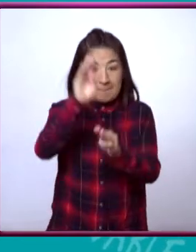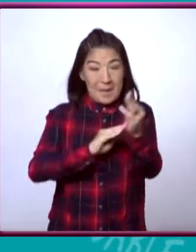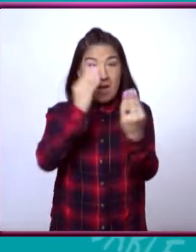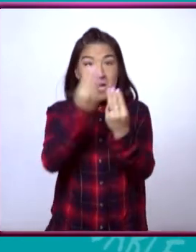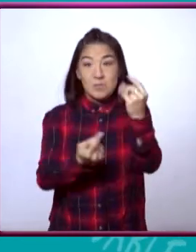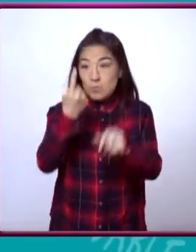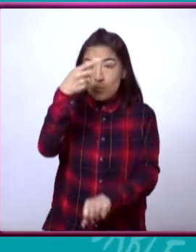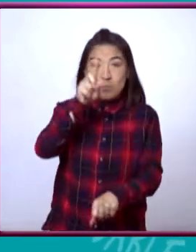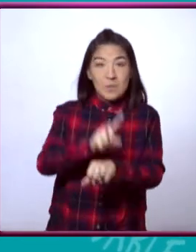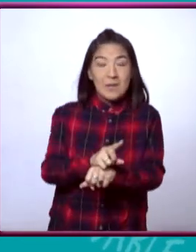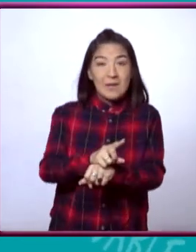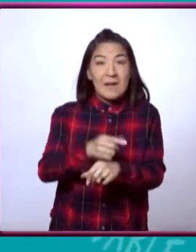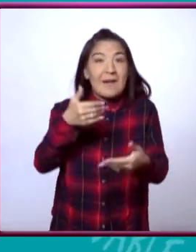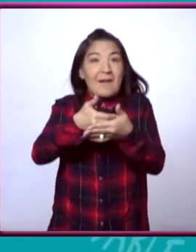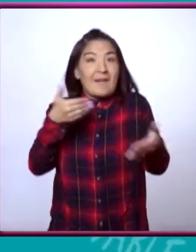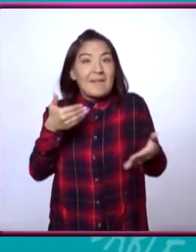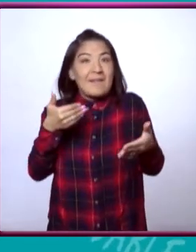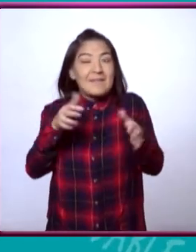día antes de ir